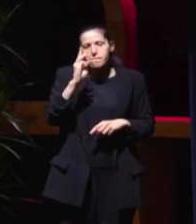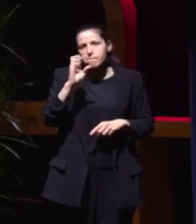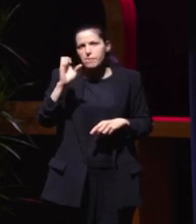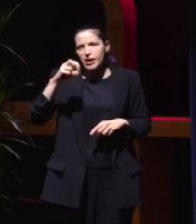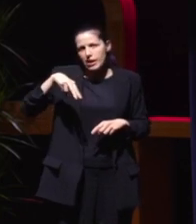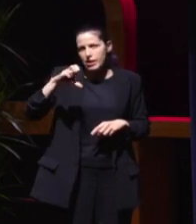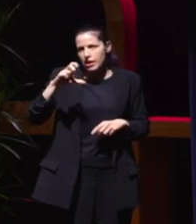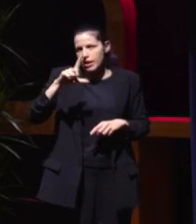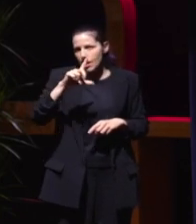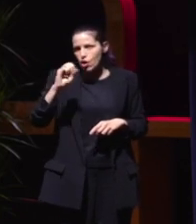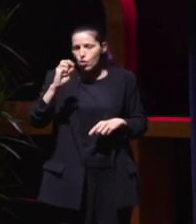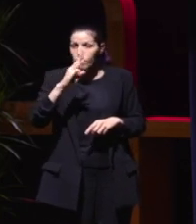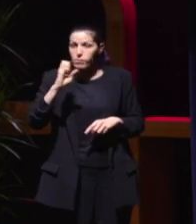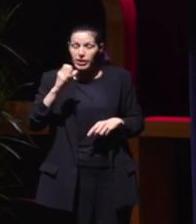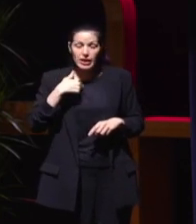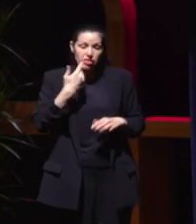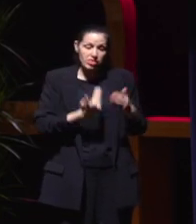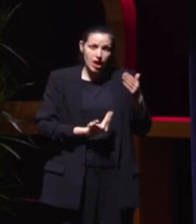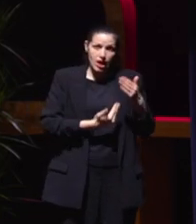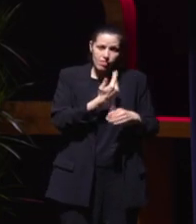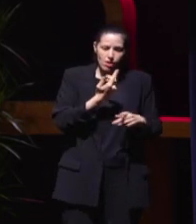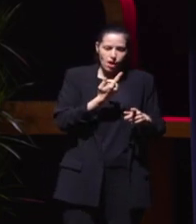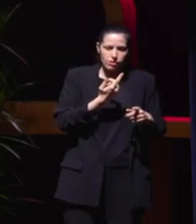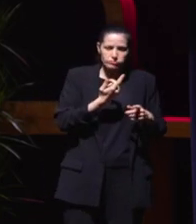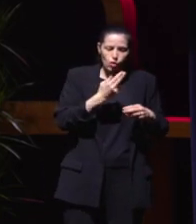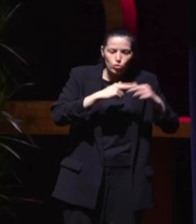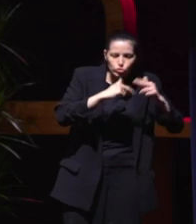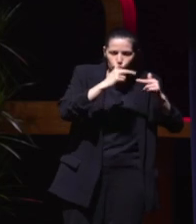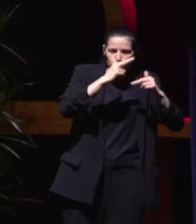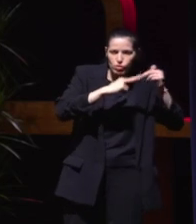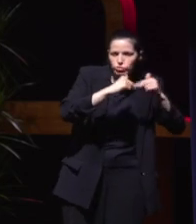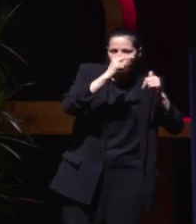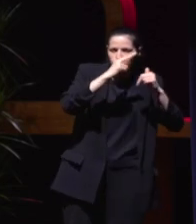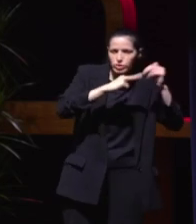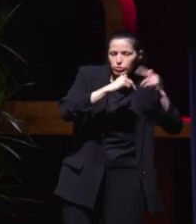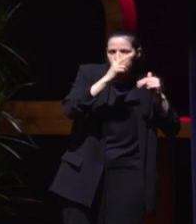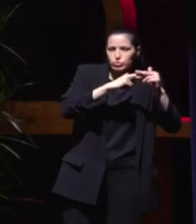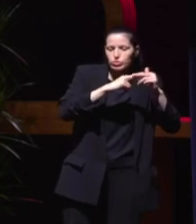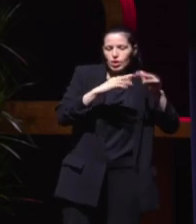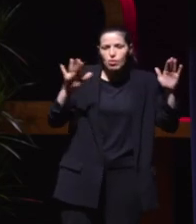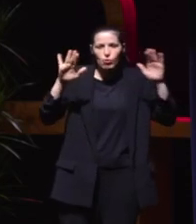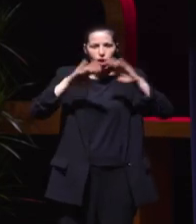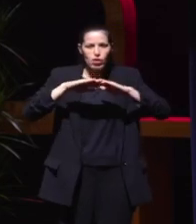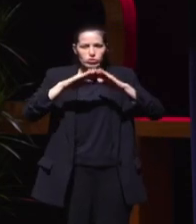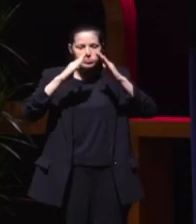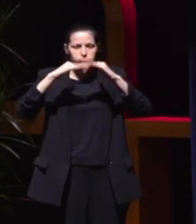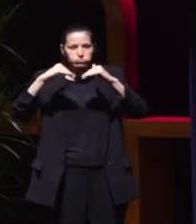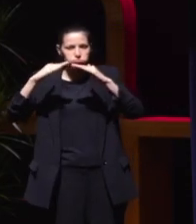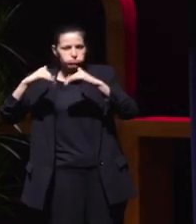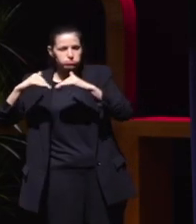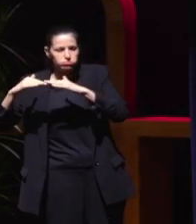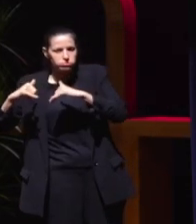el día se despeje por la noche Hay que estar todos los días realizándonos